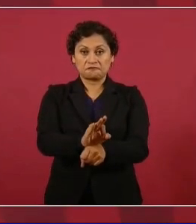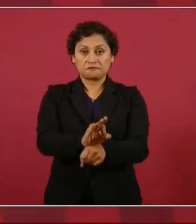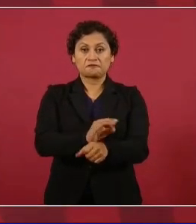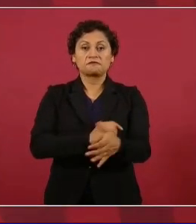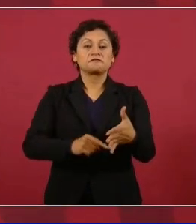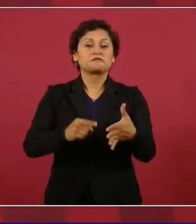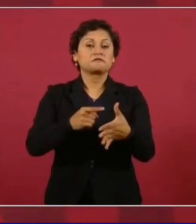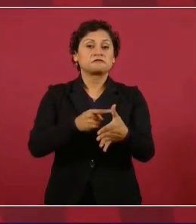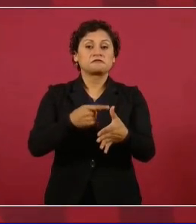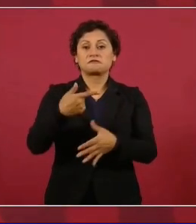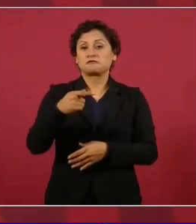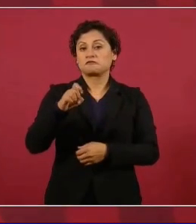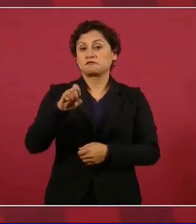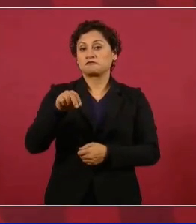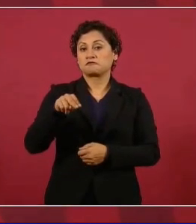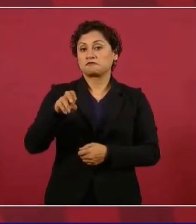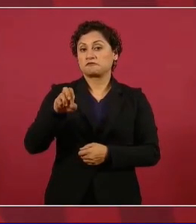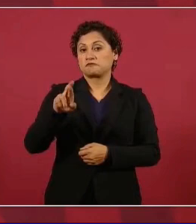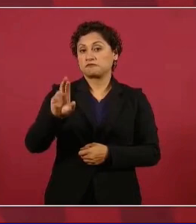género,